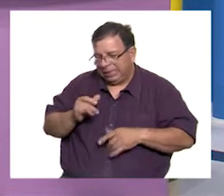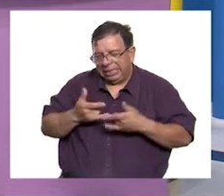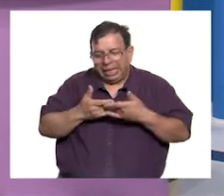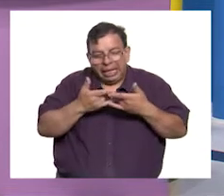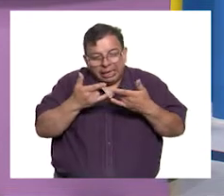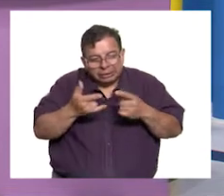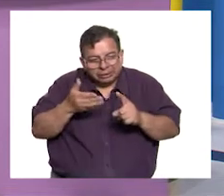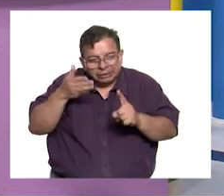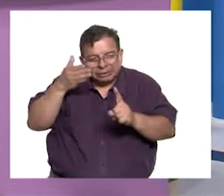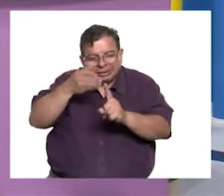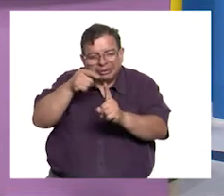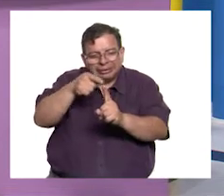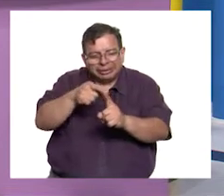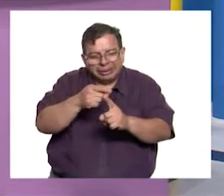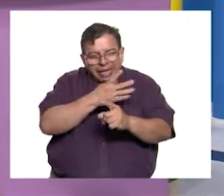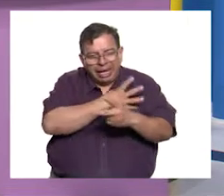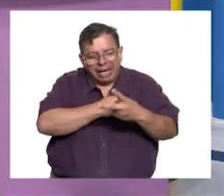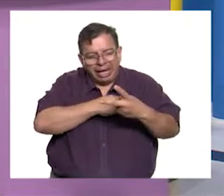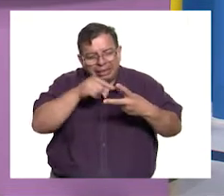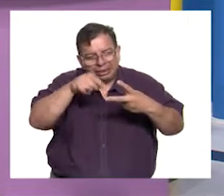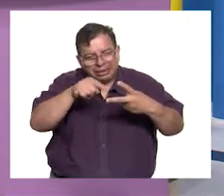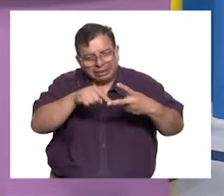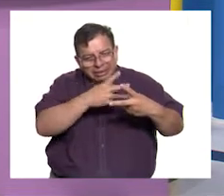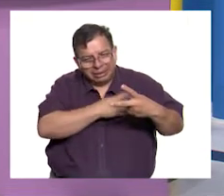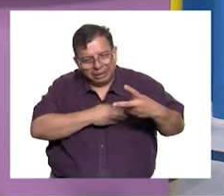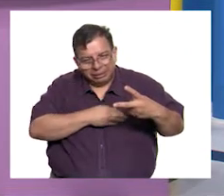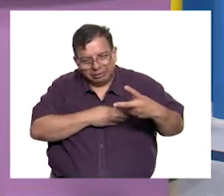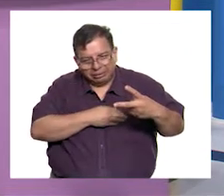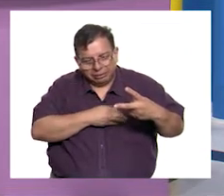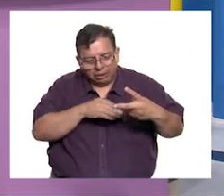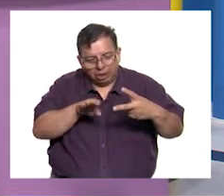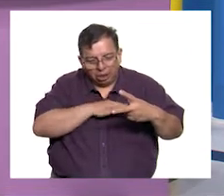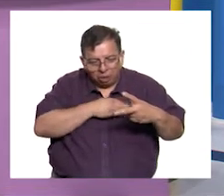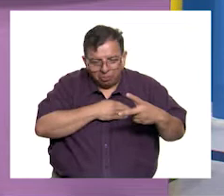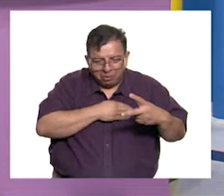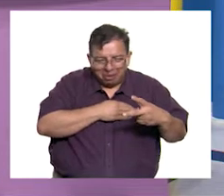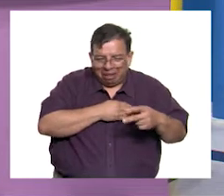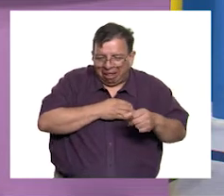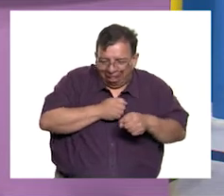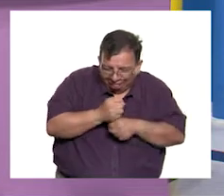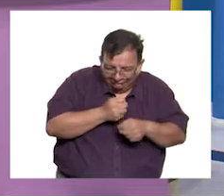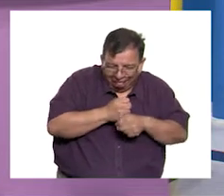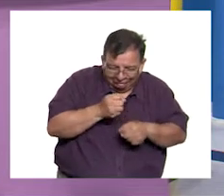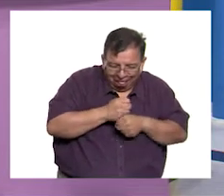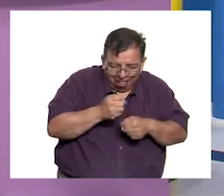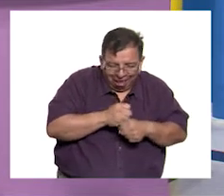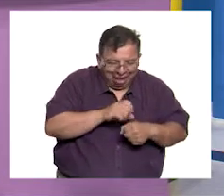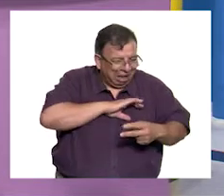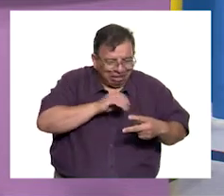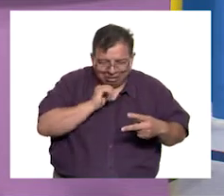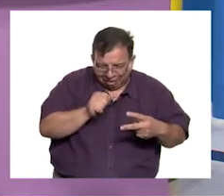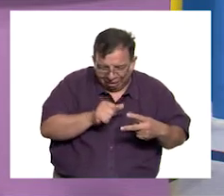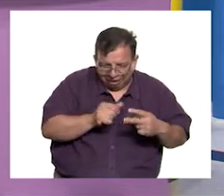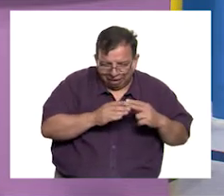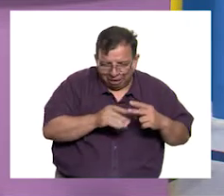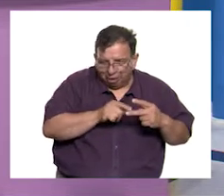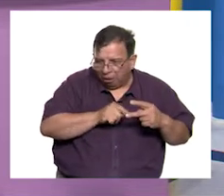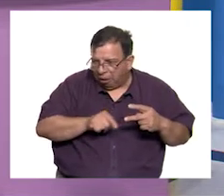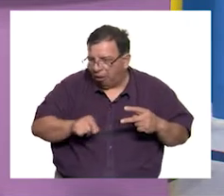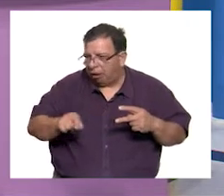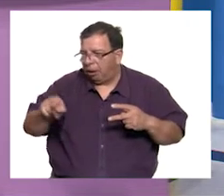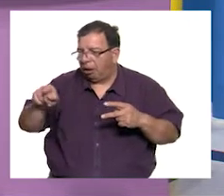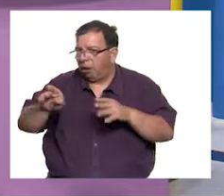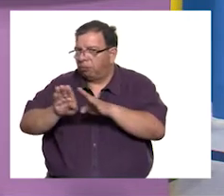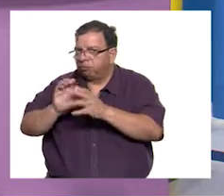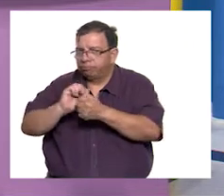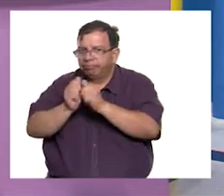está centrada en la hija menor, ¿no? En el camino que sigue desde ser maltratada y poco querida en su casa hasta llegar a ser